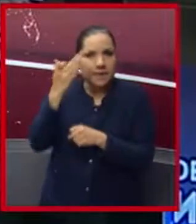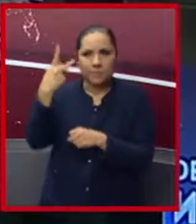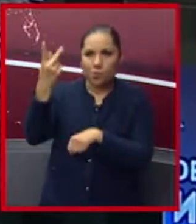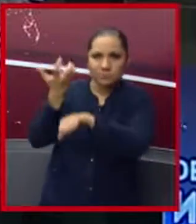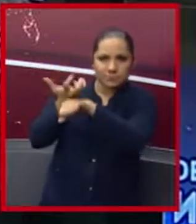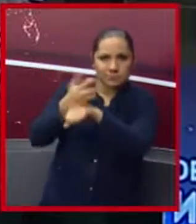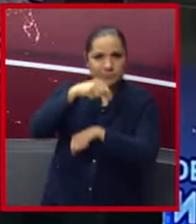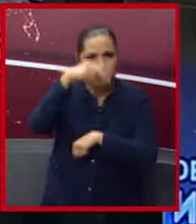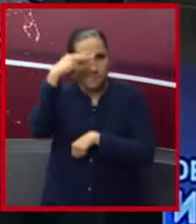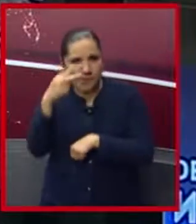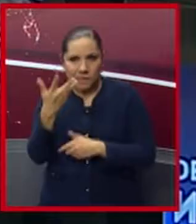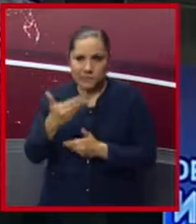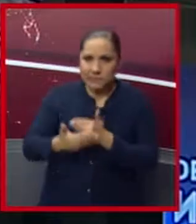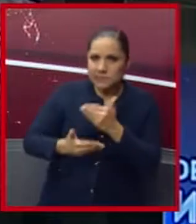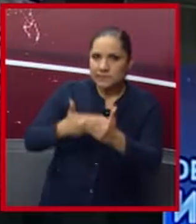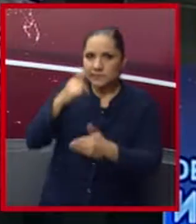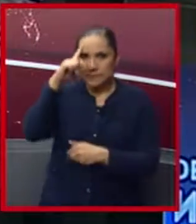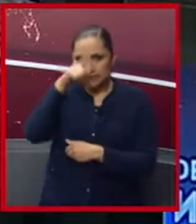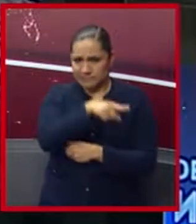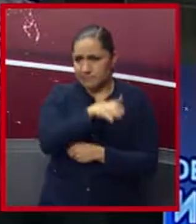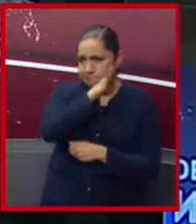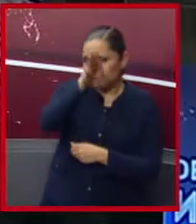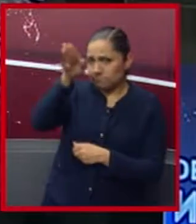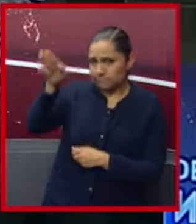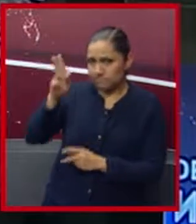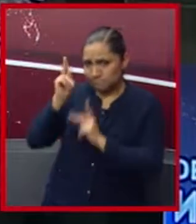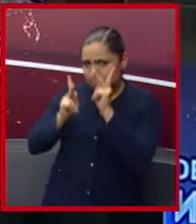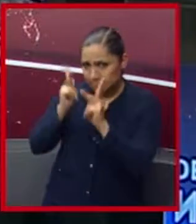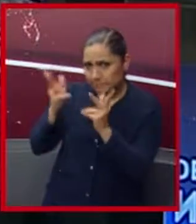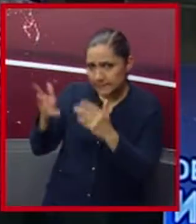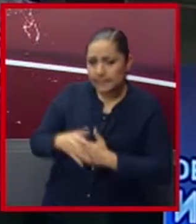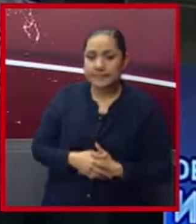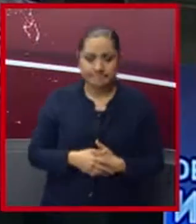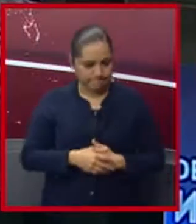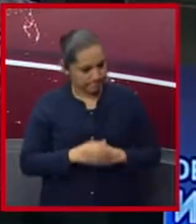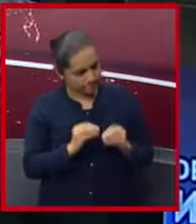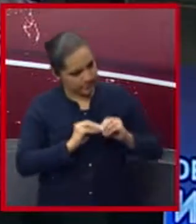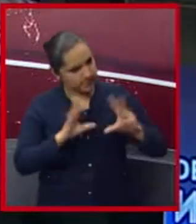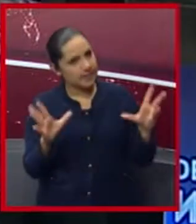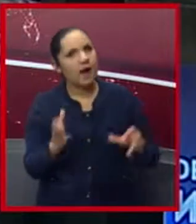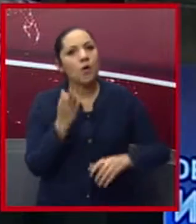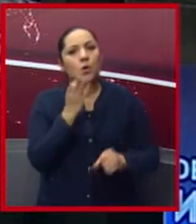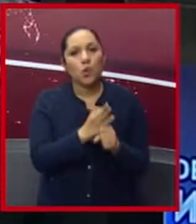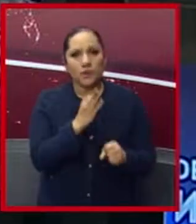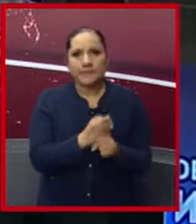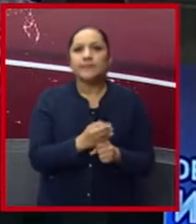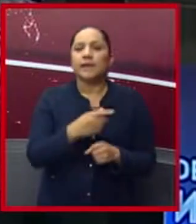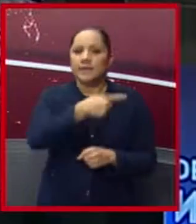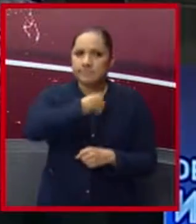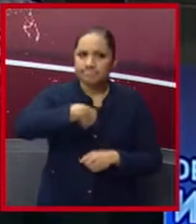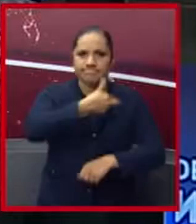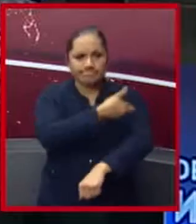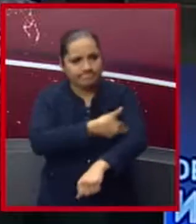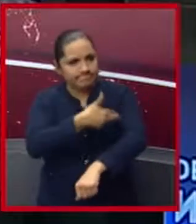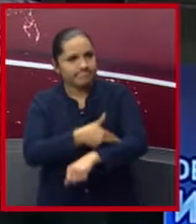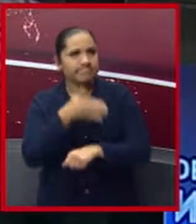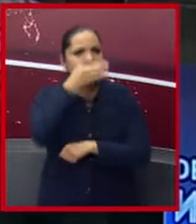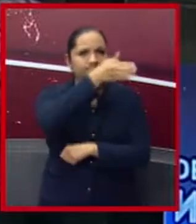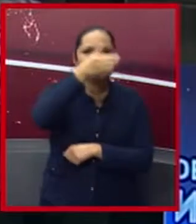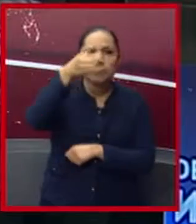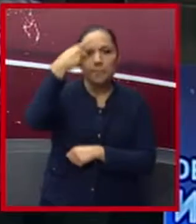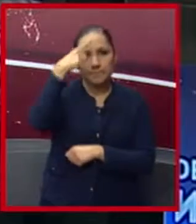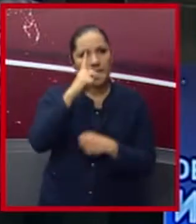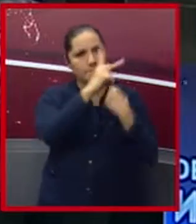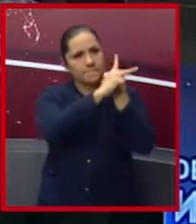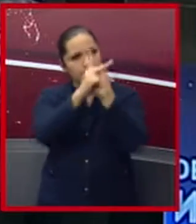Norteamérica. Efectivamente, estamos desplegando una amplia actividad internacional concentrada fundamentalmente